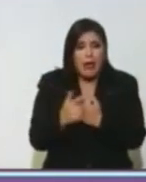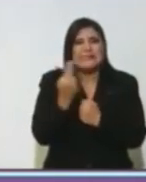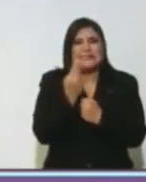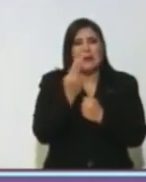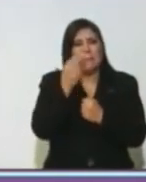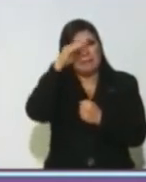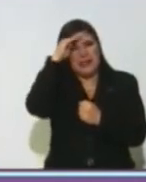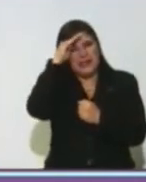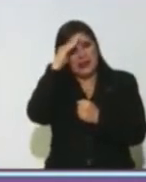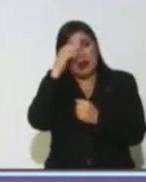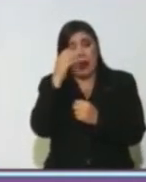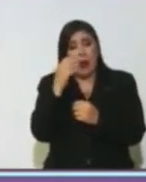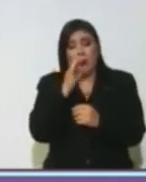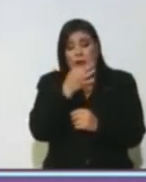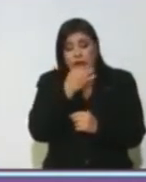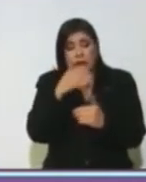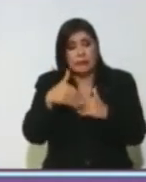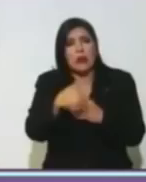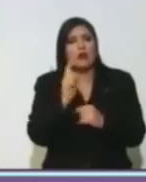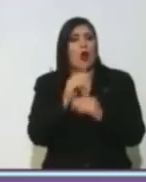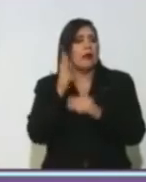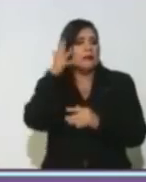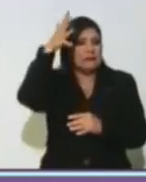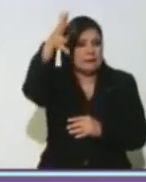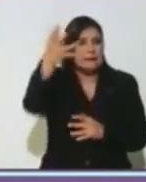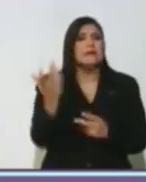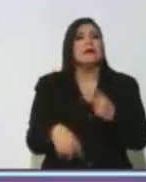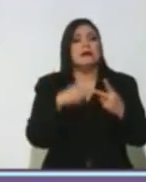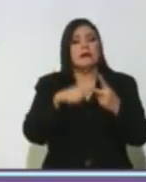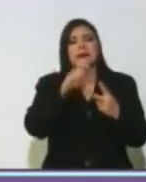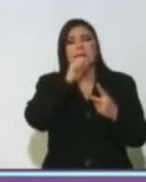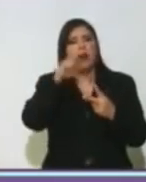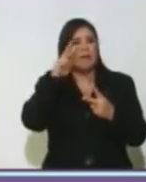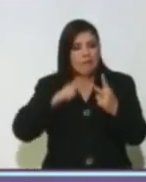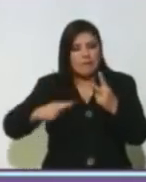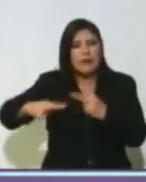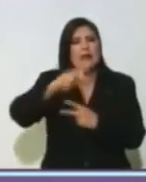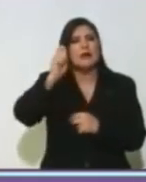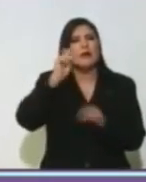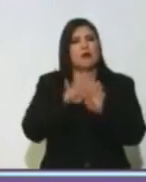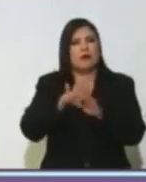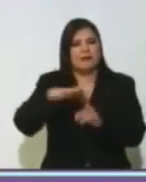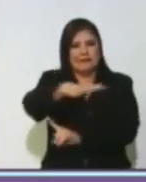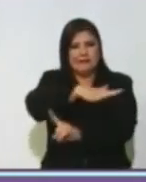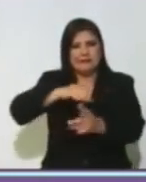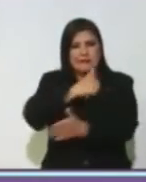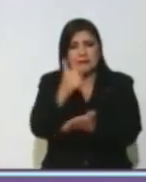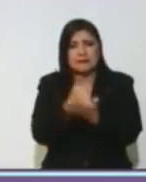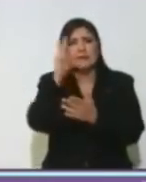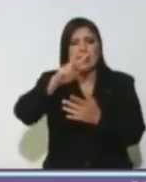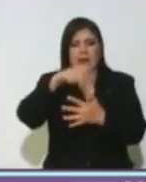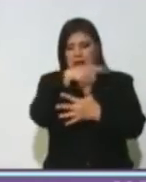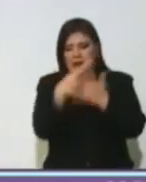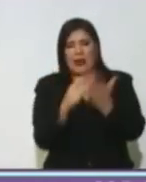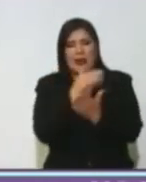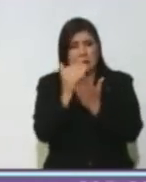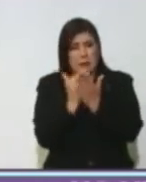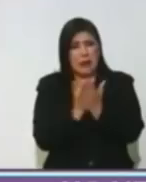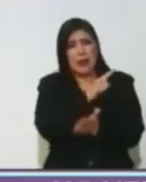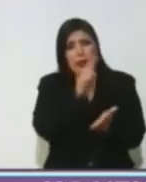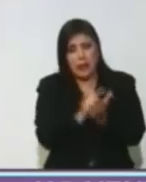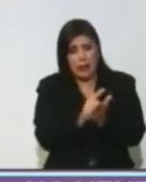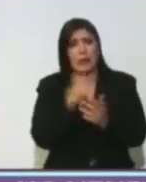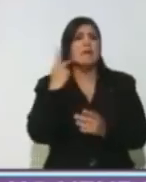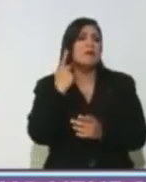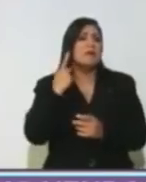las segundo una visión metropolitana es muy importante también que toda la política pública que desarrolla esta